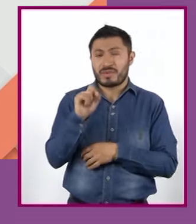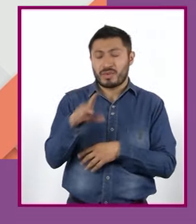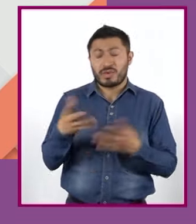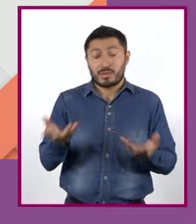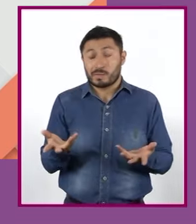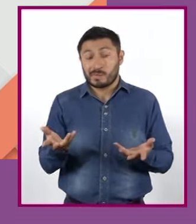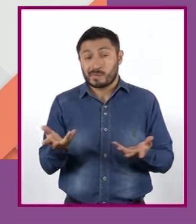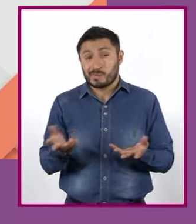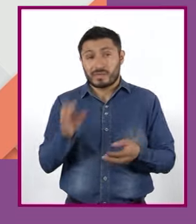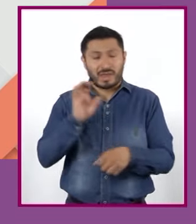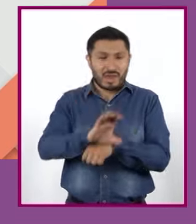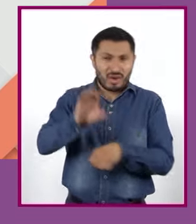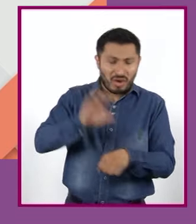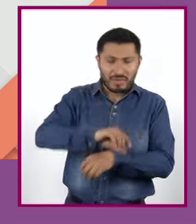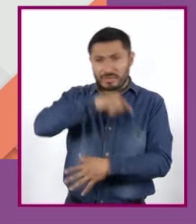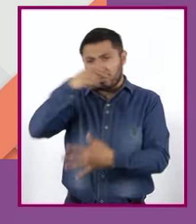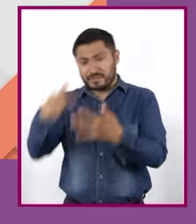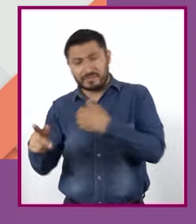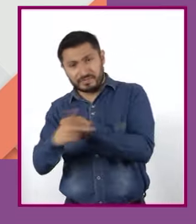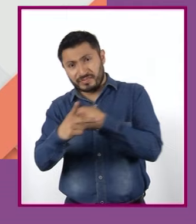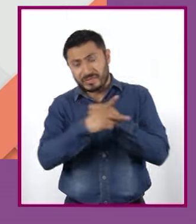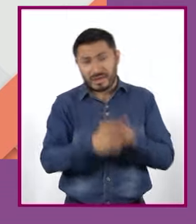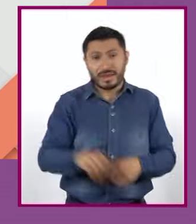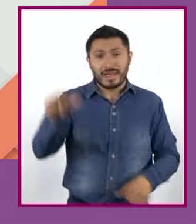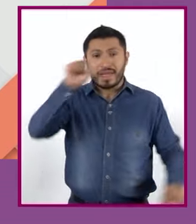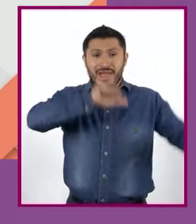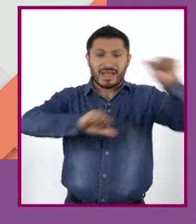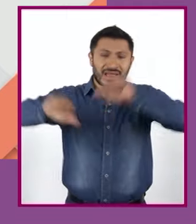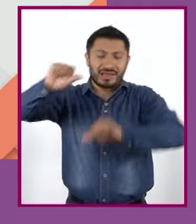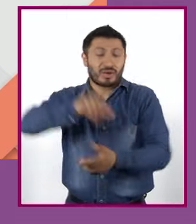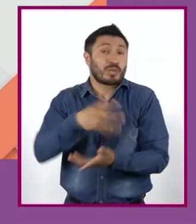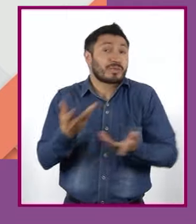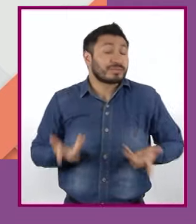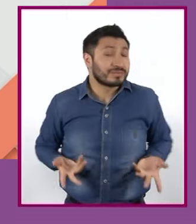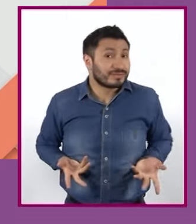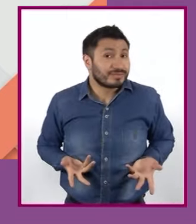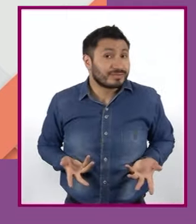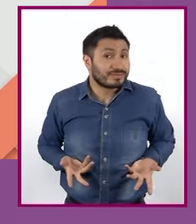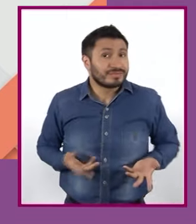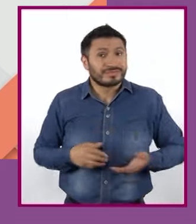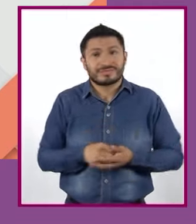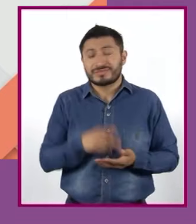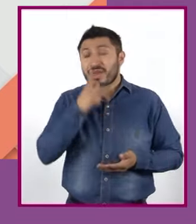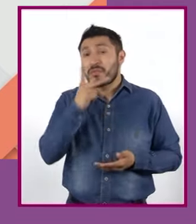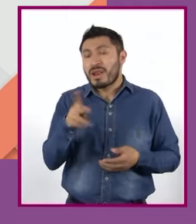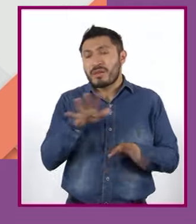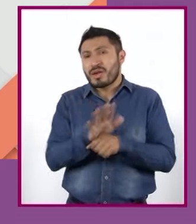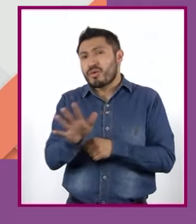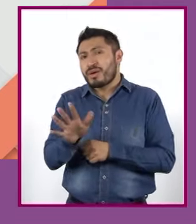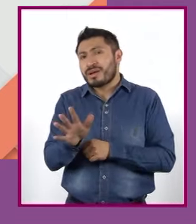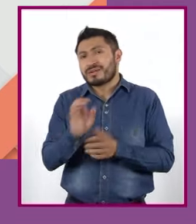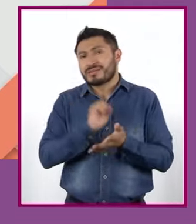En Colombia y otros países, al atole se le conoce como...